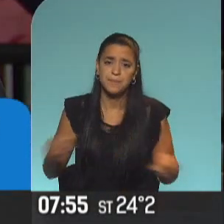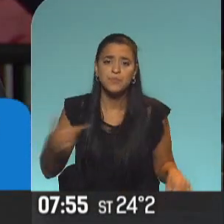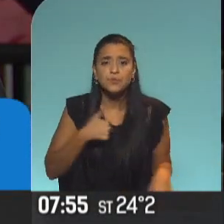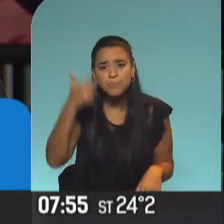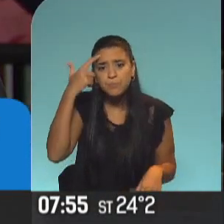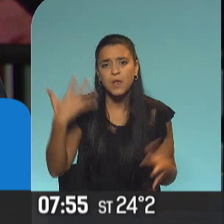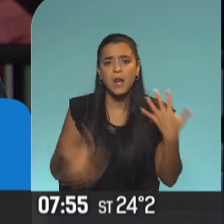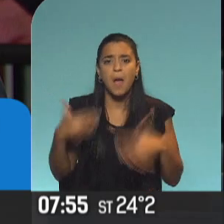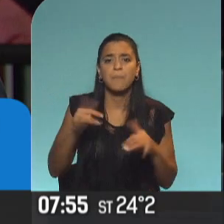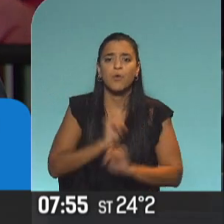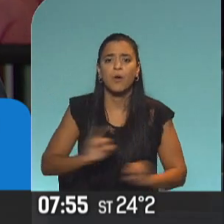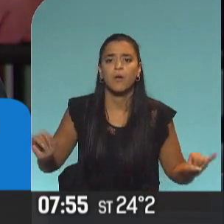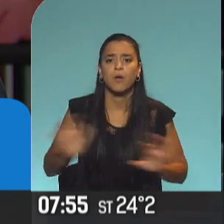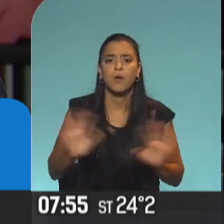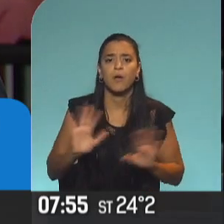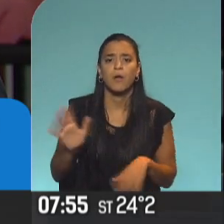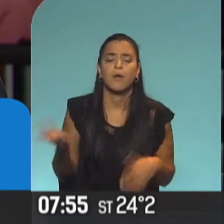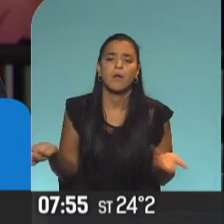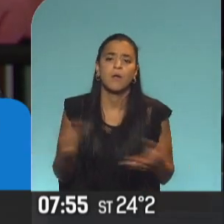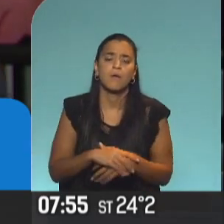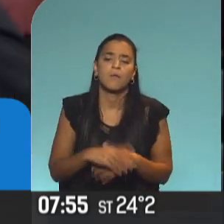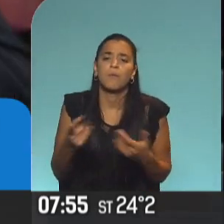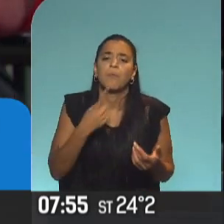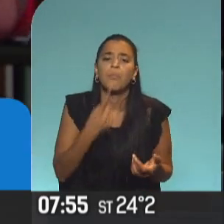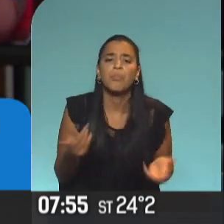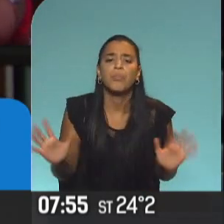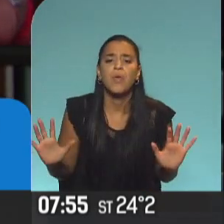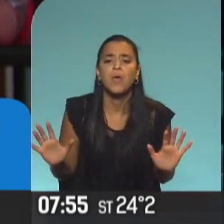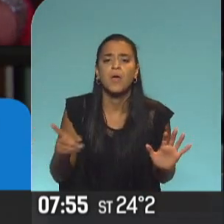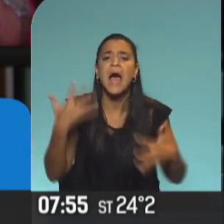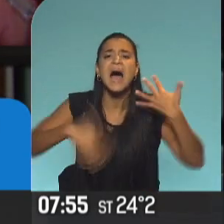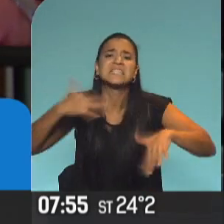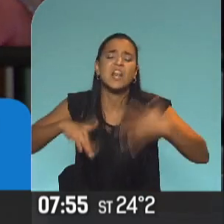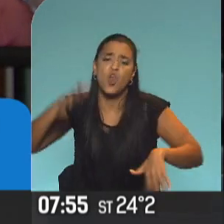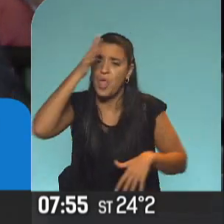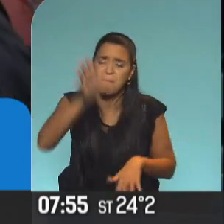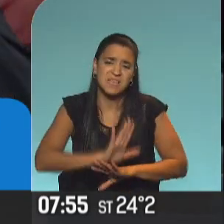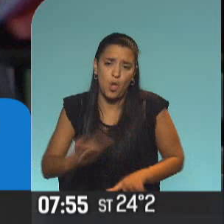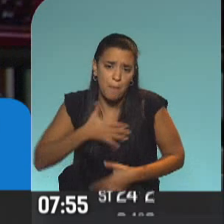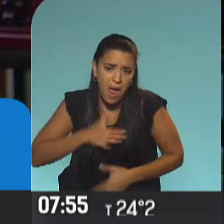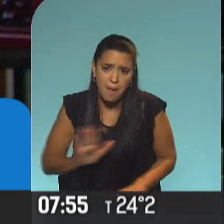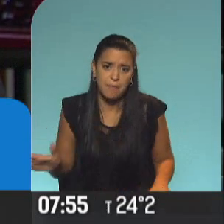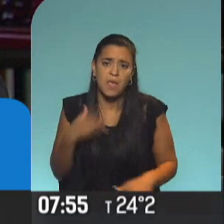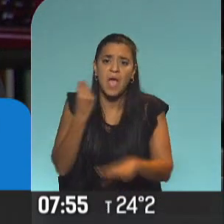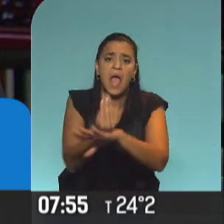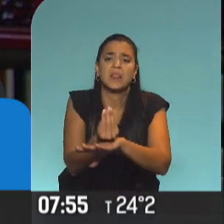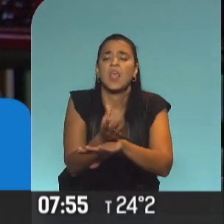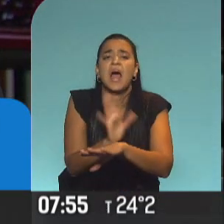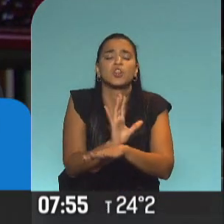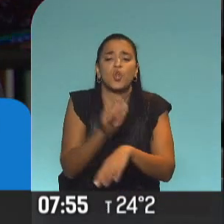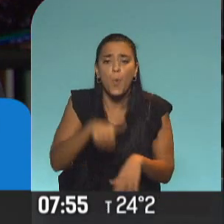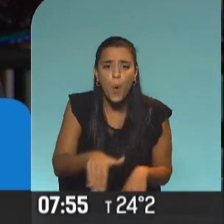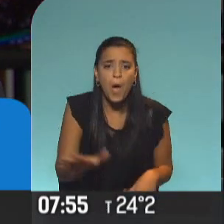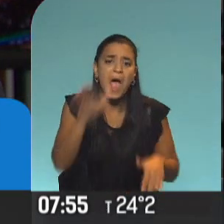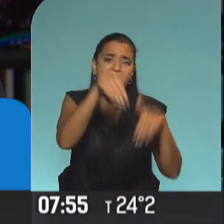muy apresuradamente. No le van a adjudicar hasta el sarampión. Se aceleró demasiado en ponerse como candidato eventual